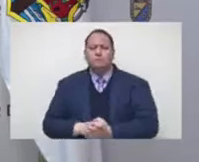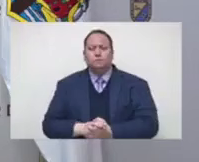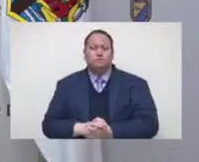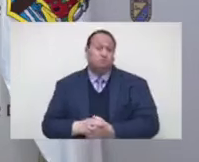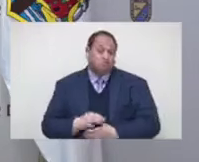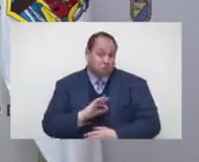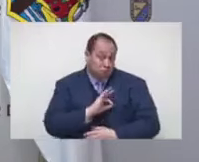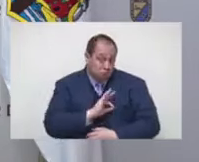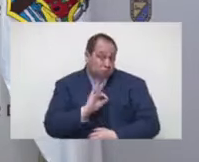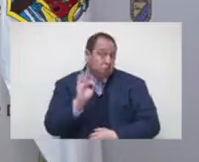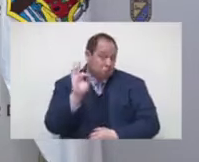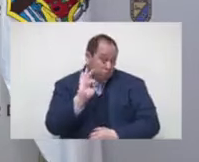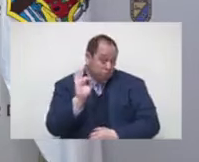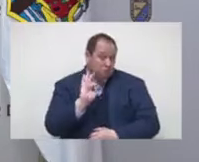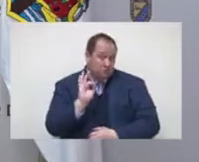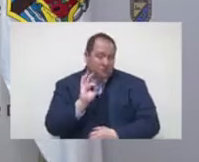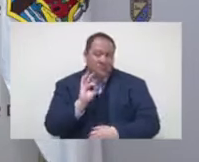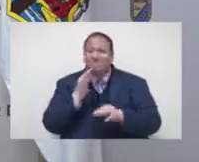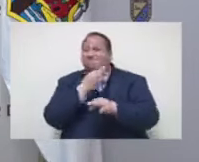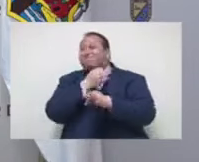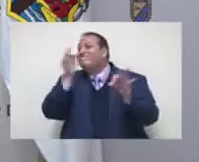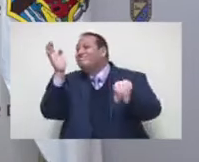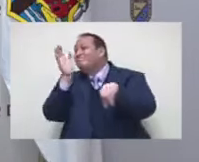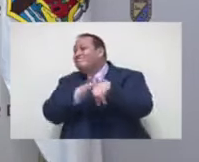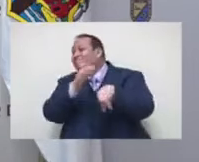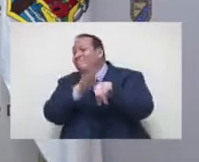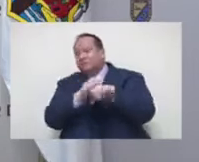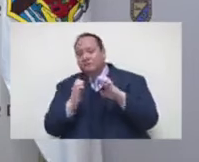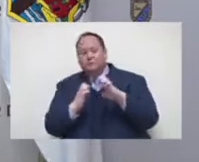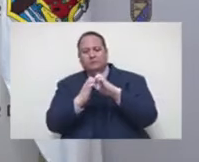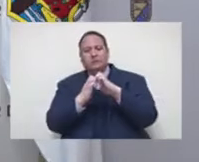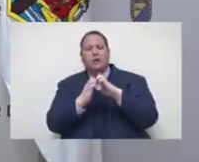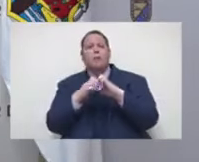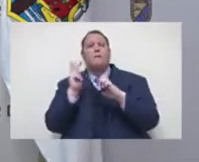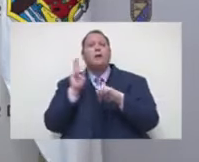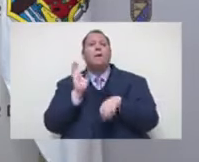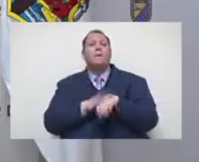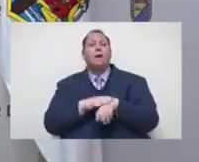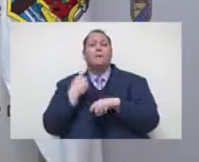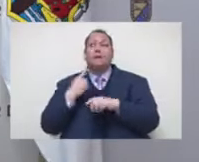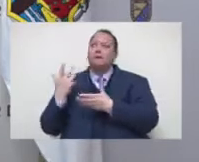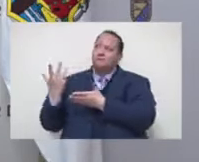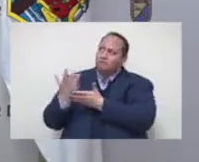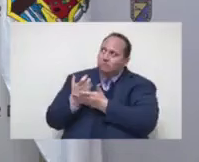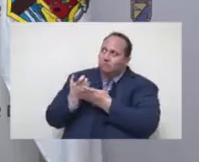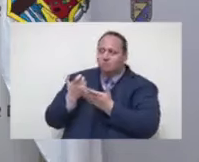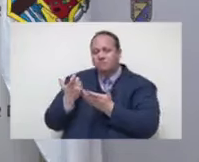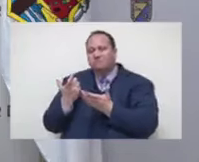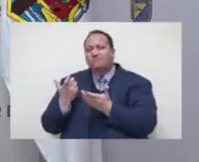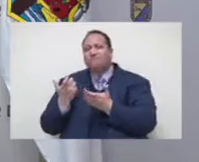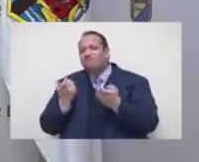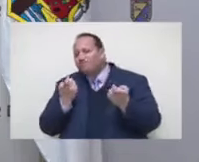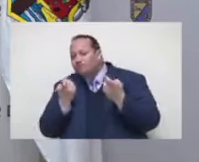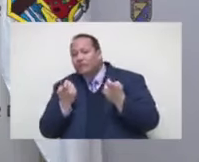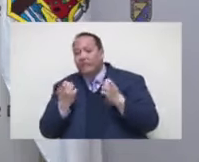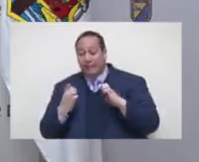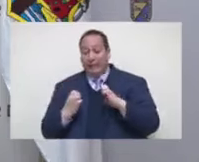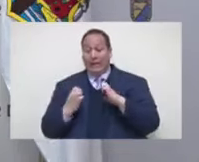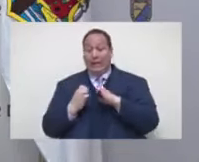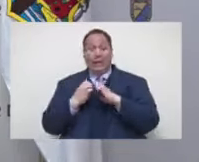Sí puede existir la posibilidad, pero más que nada por un tema administrativo, ¿no? La declaratoria de emergencia te